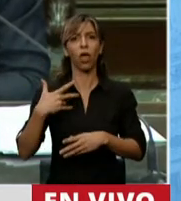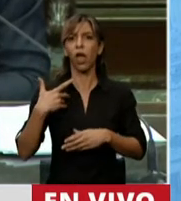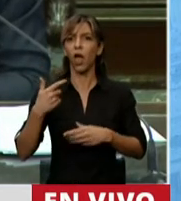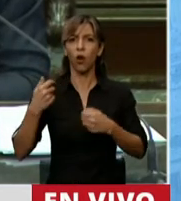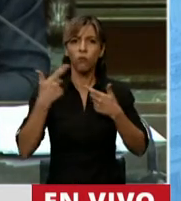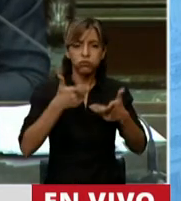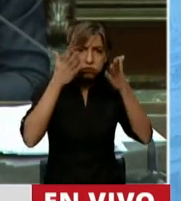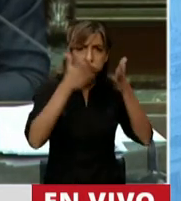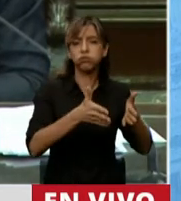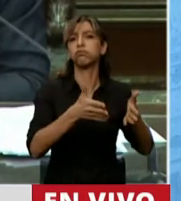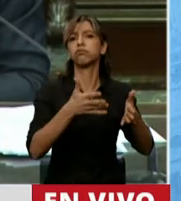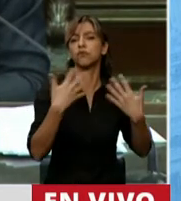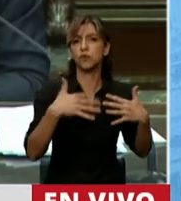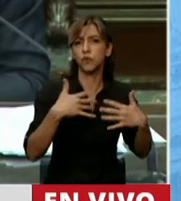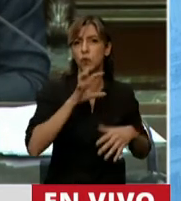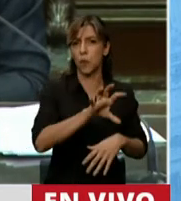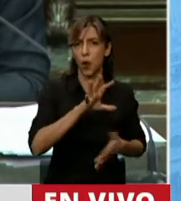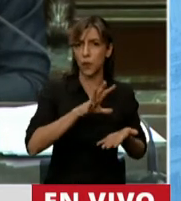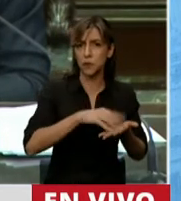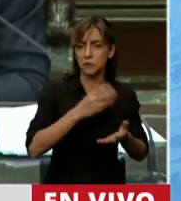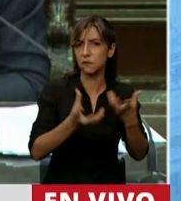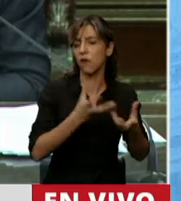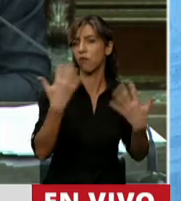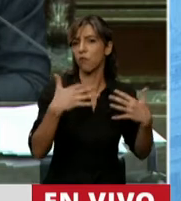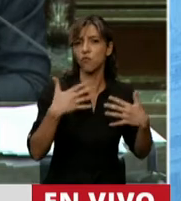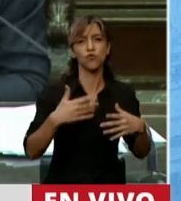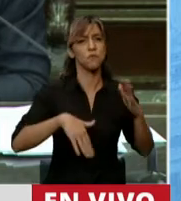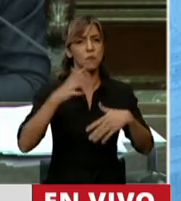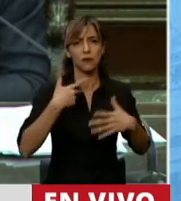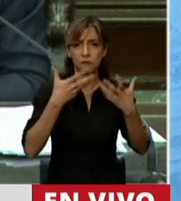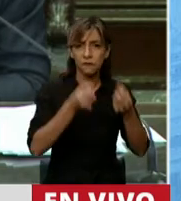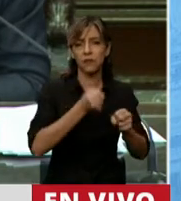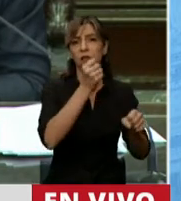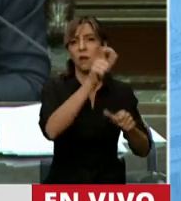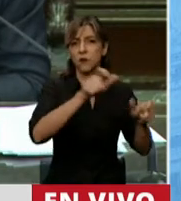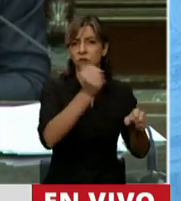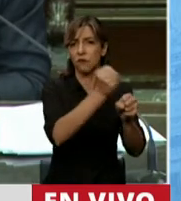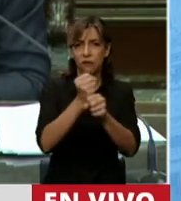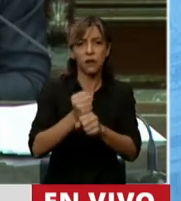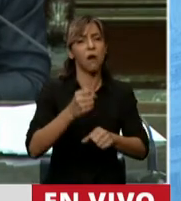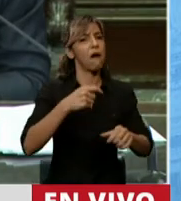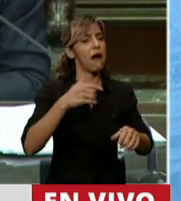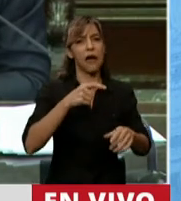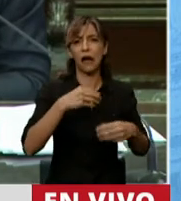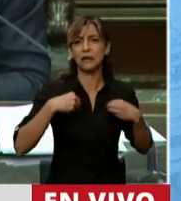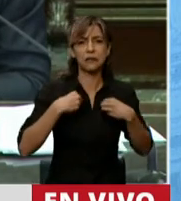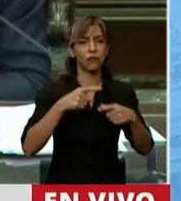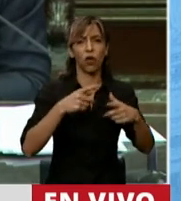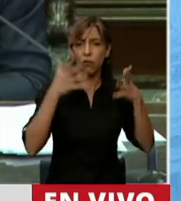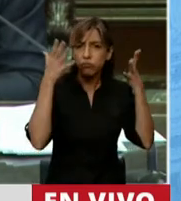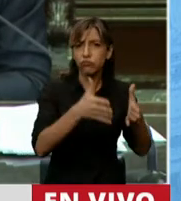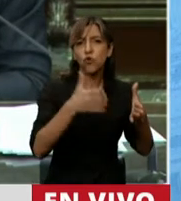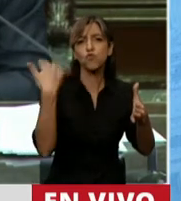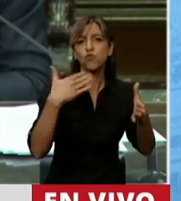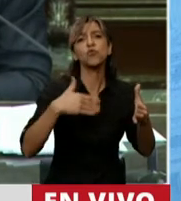del Fuego, por el trabajo y por la defensa de la soberanía que en los 4 años anteriores. Doy fe de eso porque